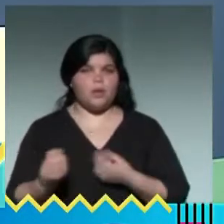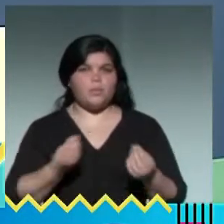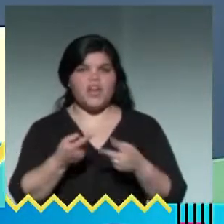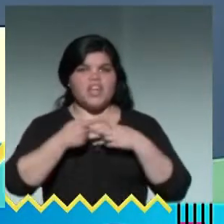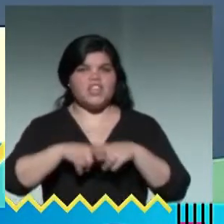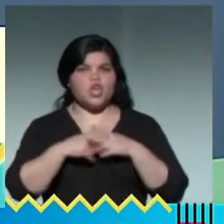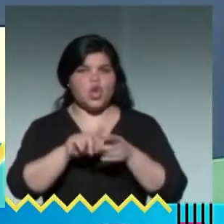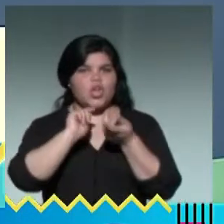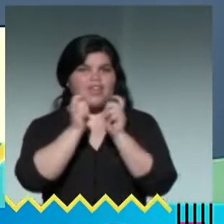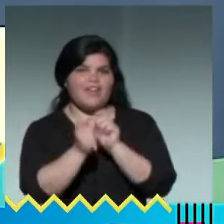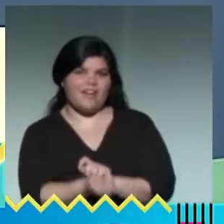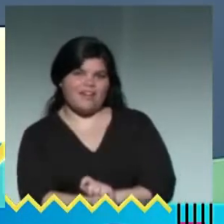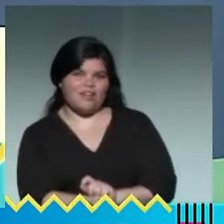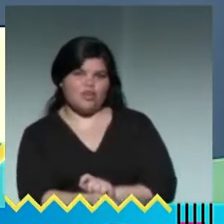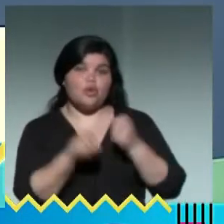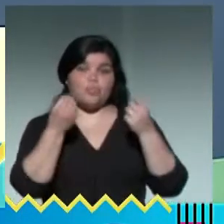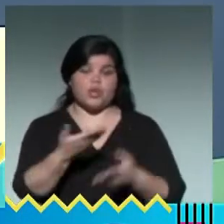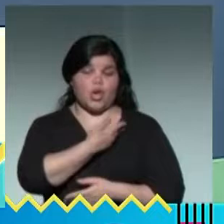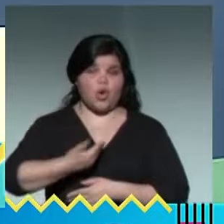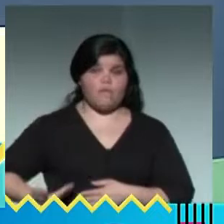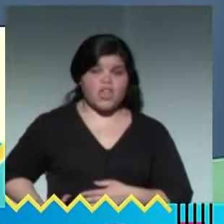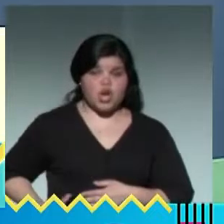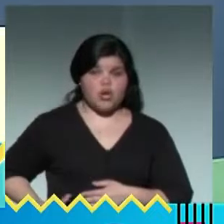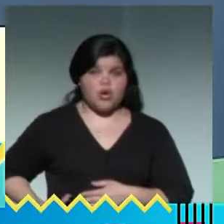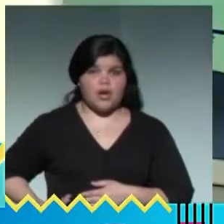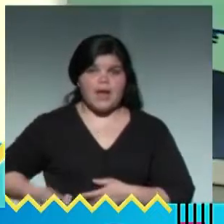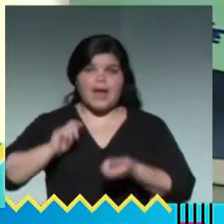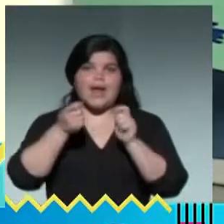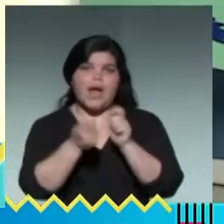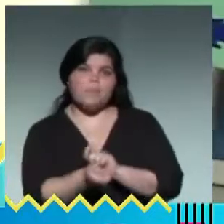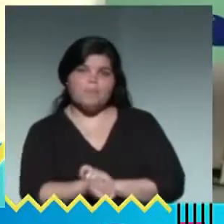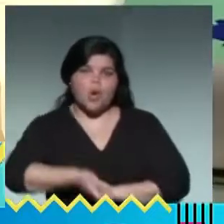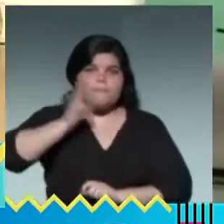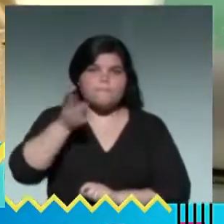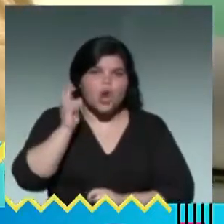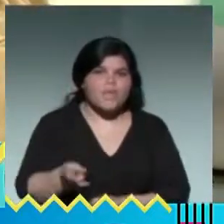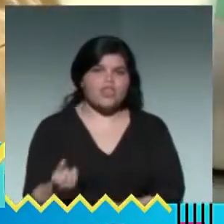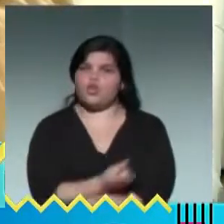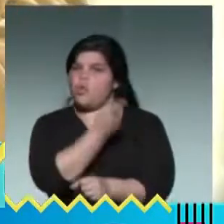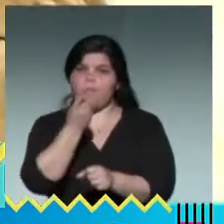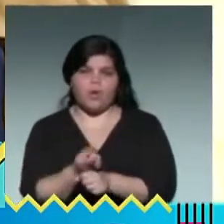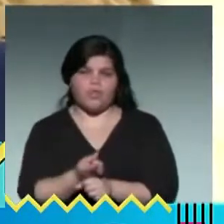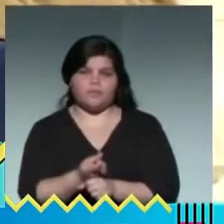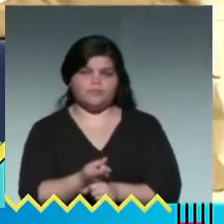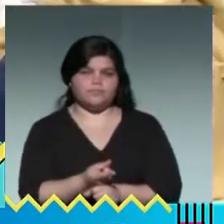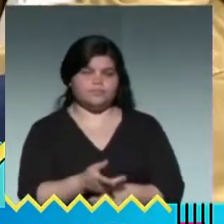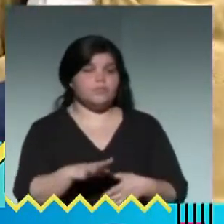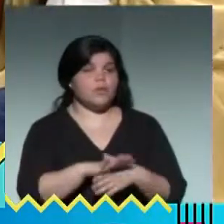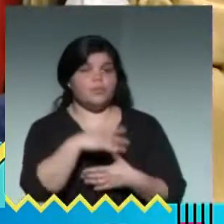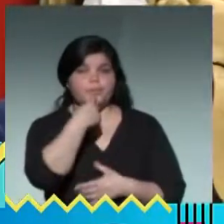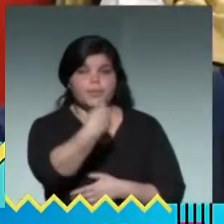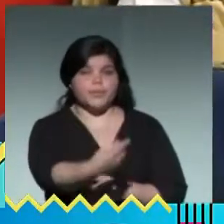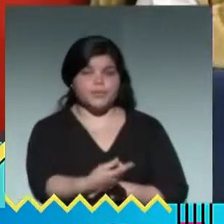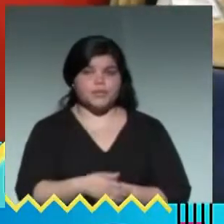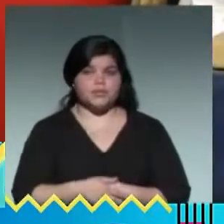tecnológicos, porque lo que no va a poder hacer el Estado es frenar, digamos. Bien. No podés... Y ahí preguntate, Francisco, estas condiciones que